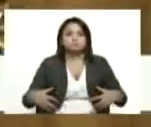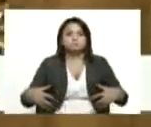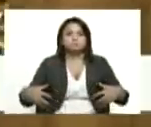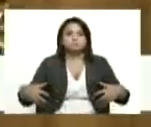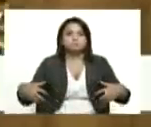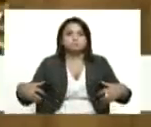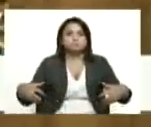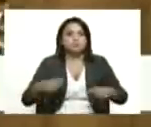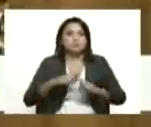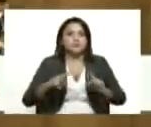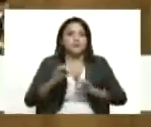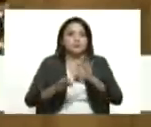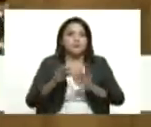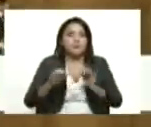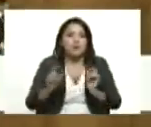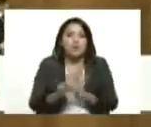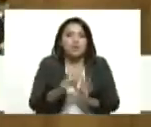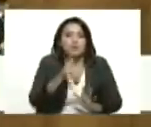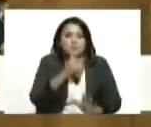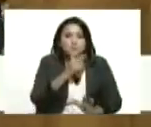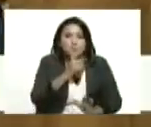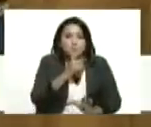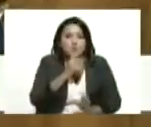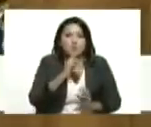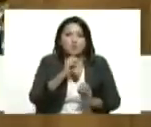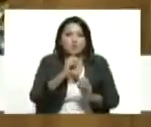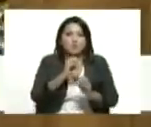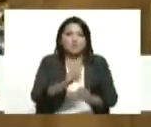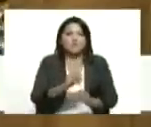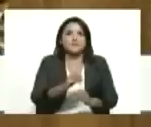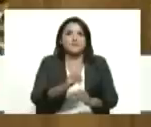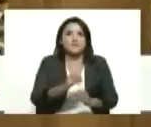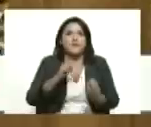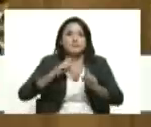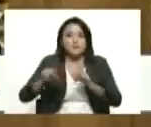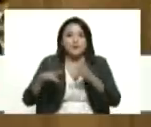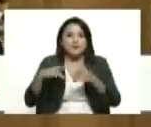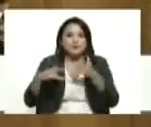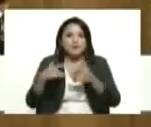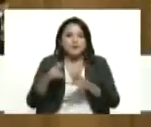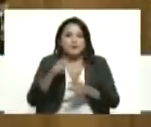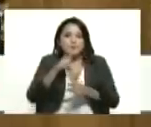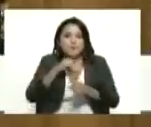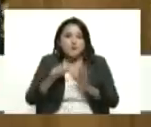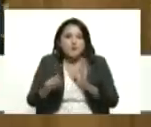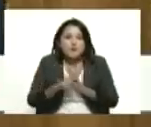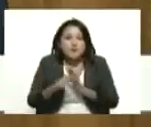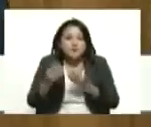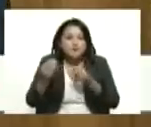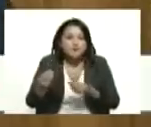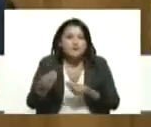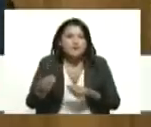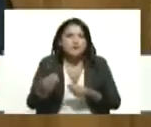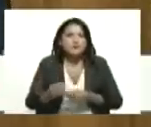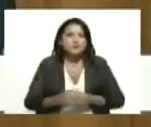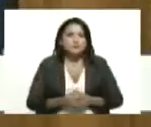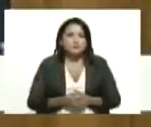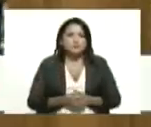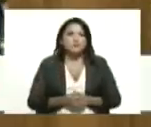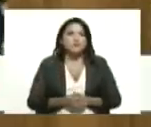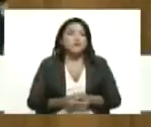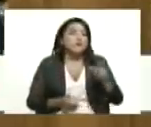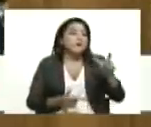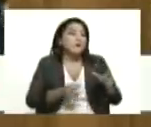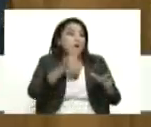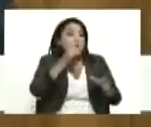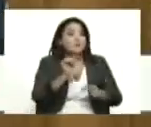existan elementos que permitan considerar razonablemente que provienen de actividades ilícitas. El paisano que andaba